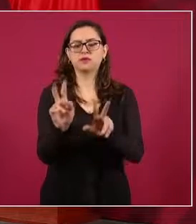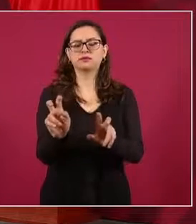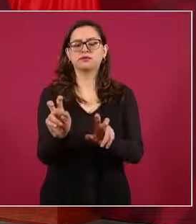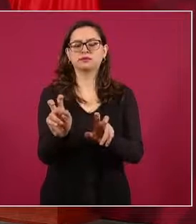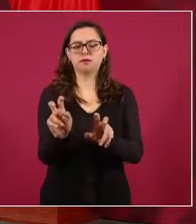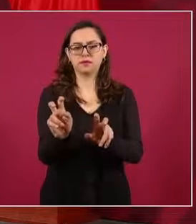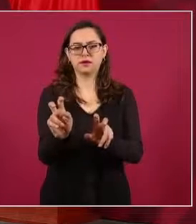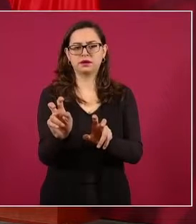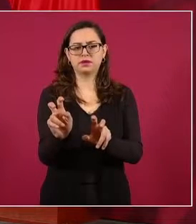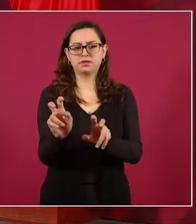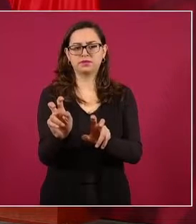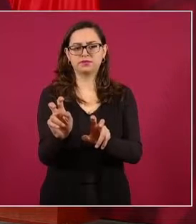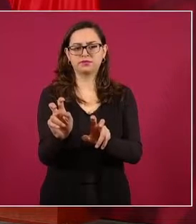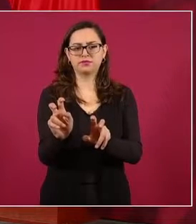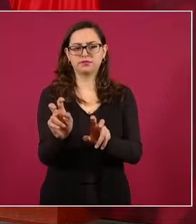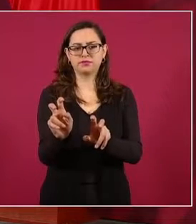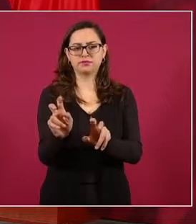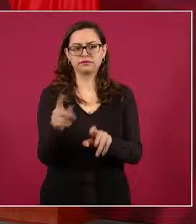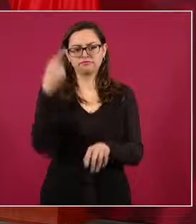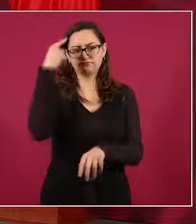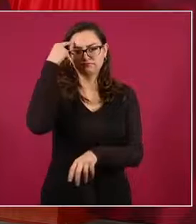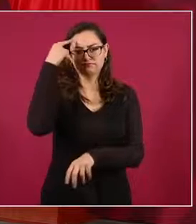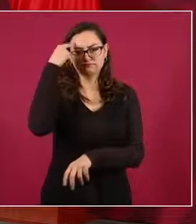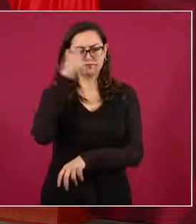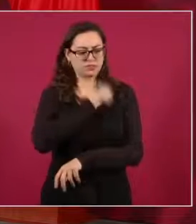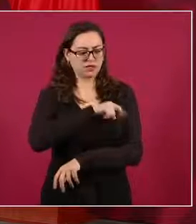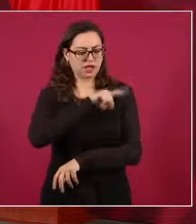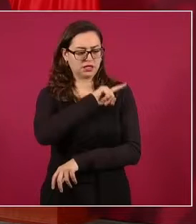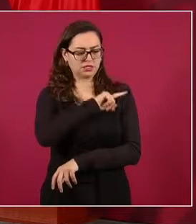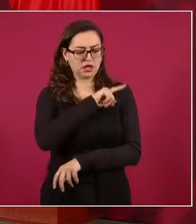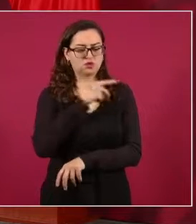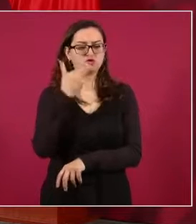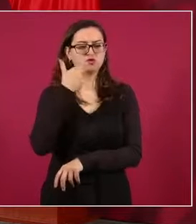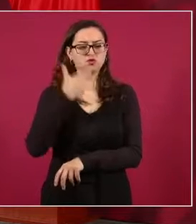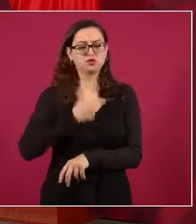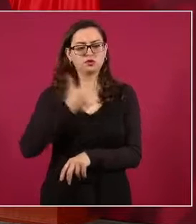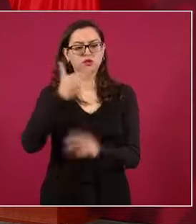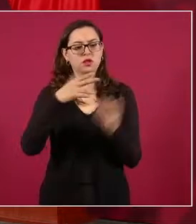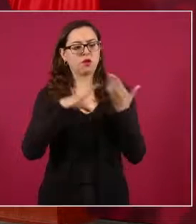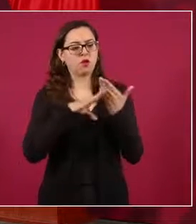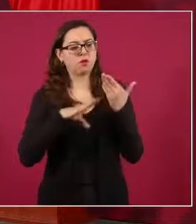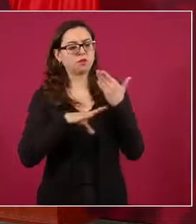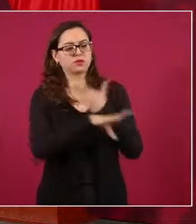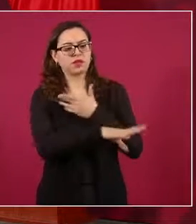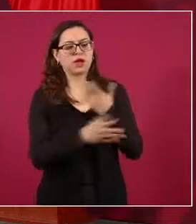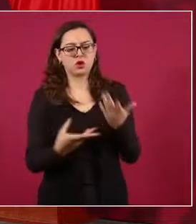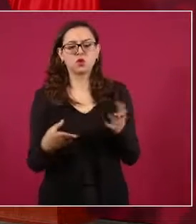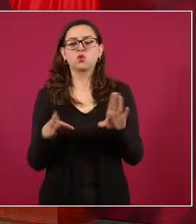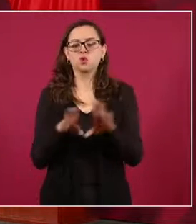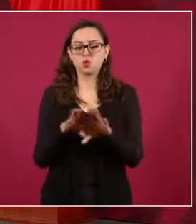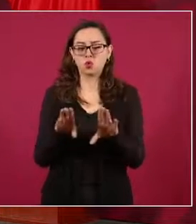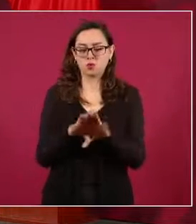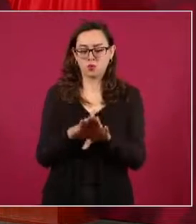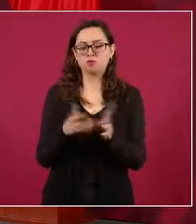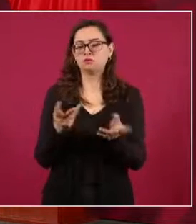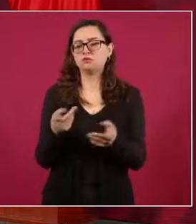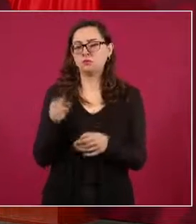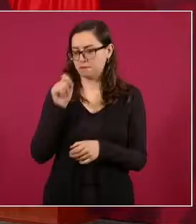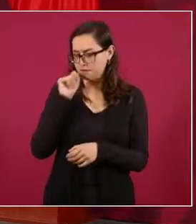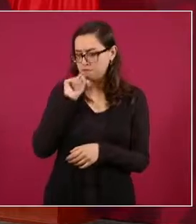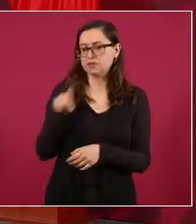están desarrollando en la salud mental y prevención de suicidios que se llevan a cabo a nivel